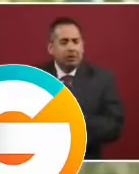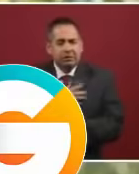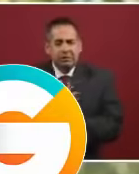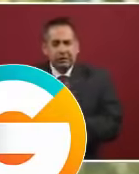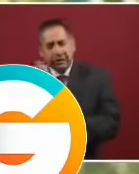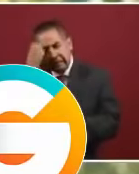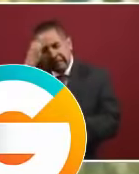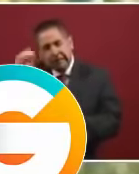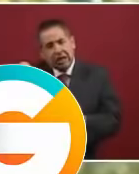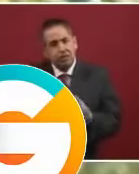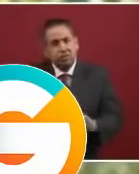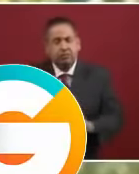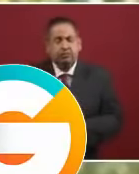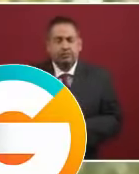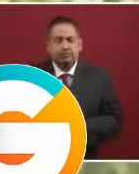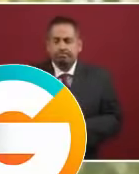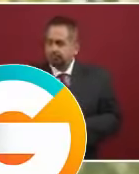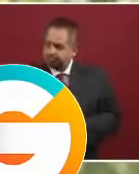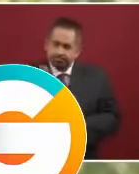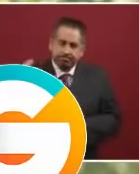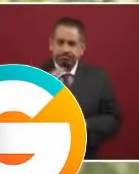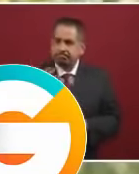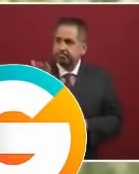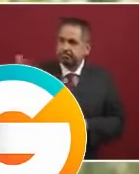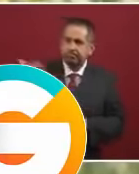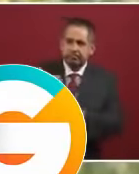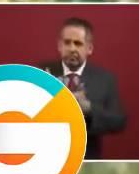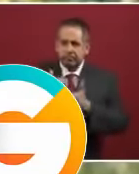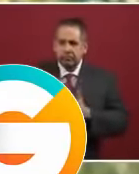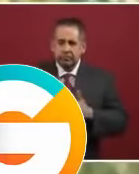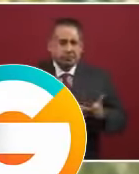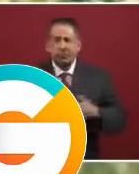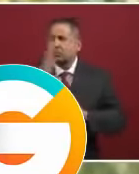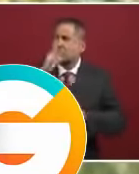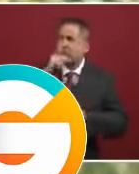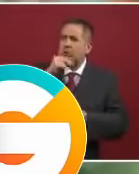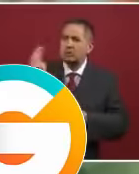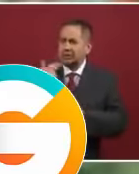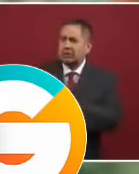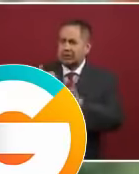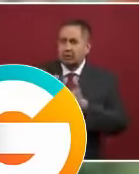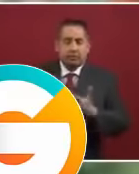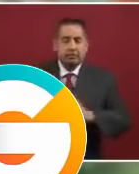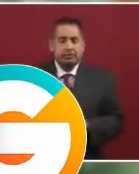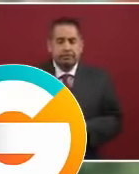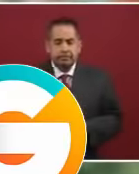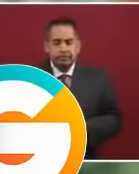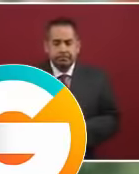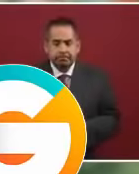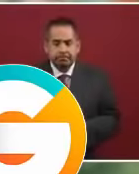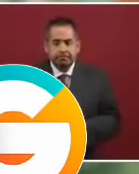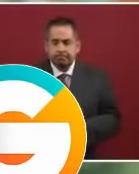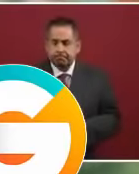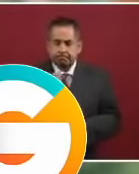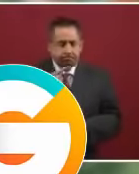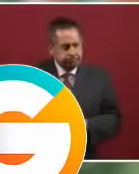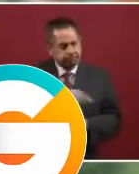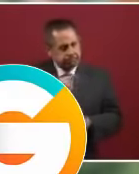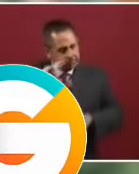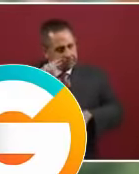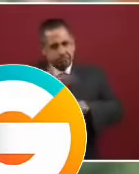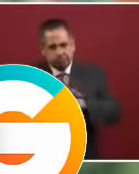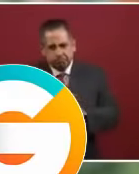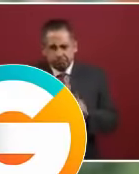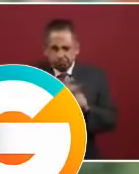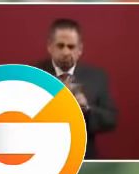muy importante pedir ayuda y decir, ya no puedo y necesito que me ayude. Tienen que hacerse ellos responsables de sí